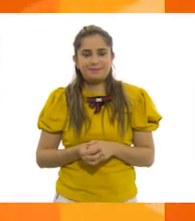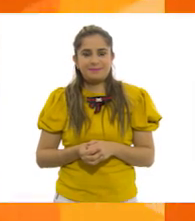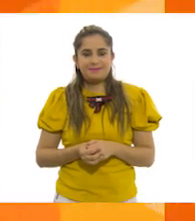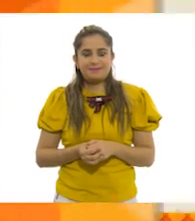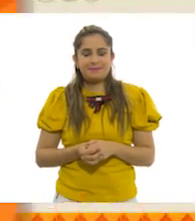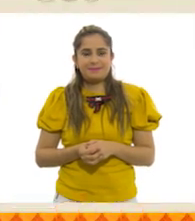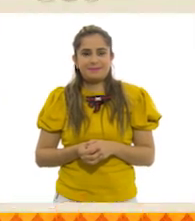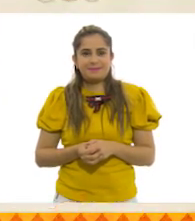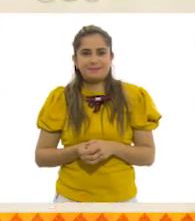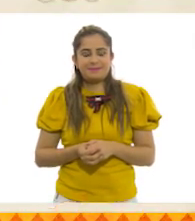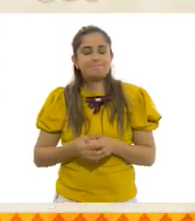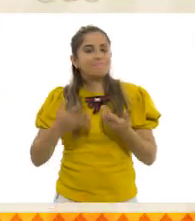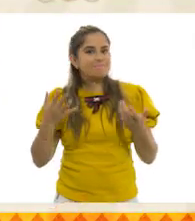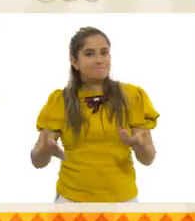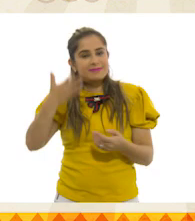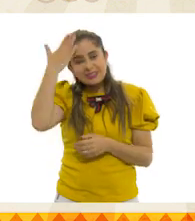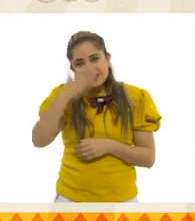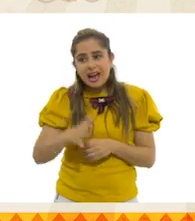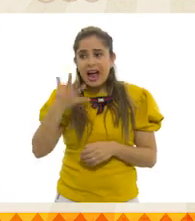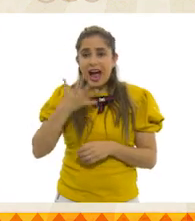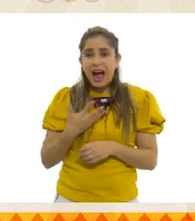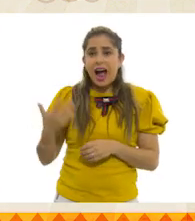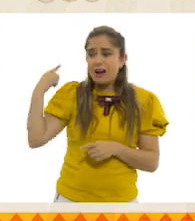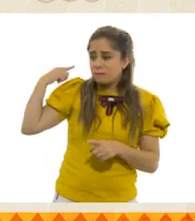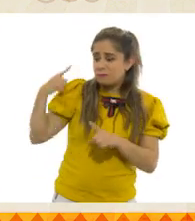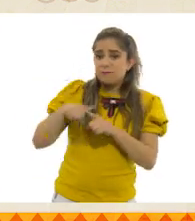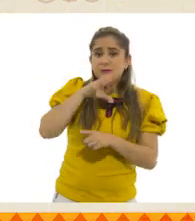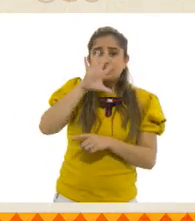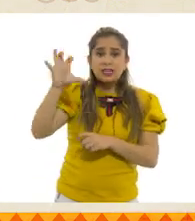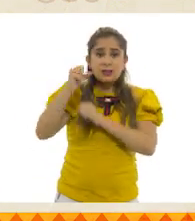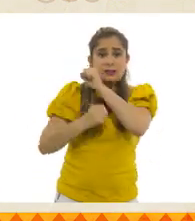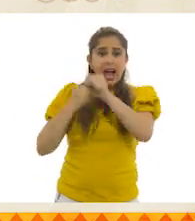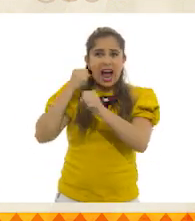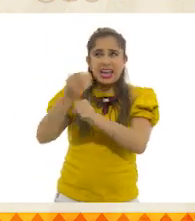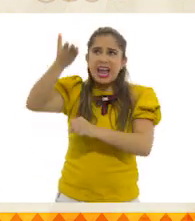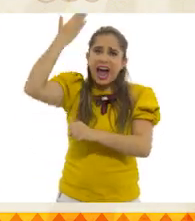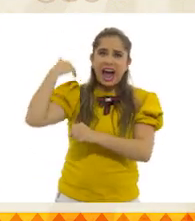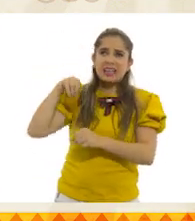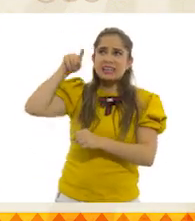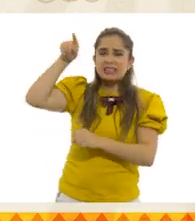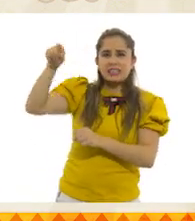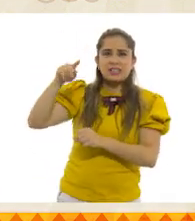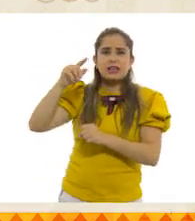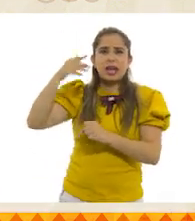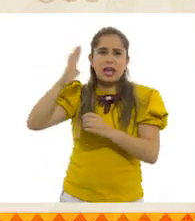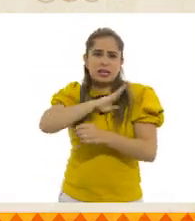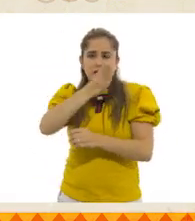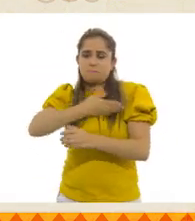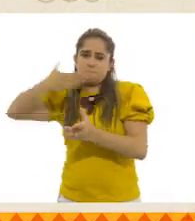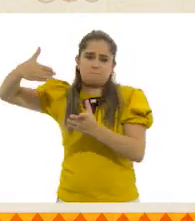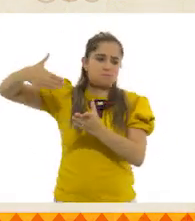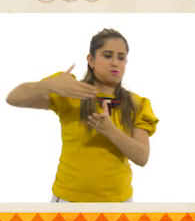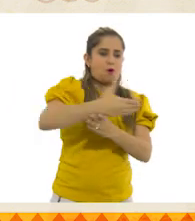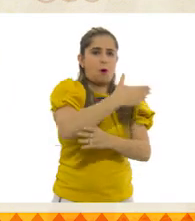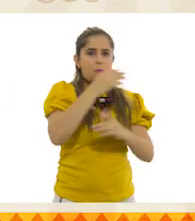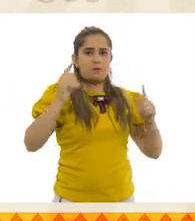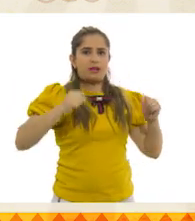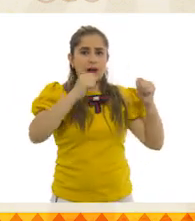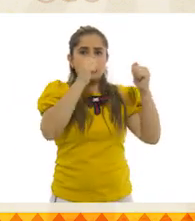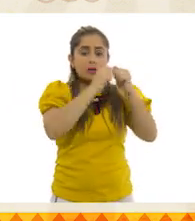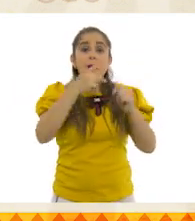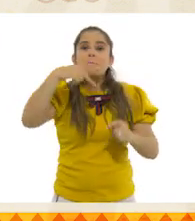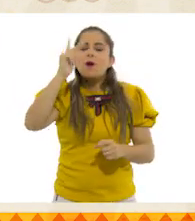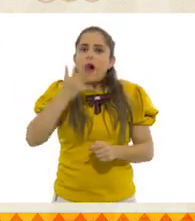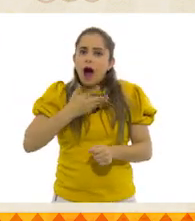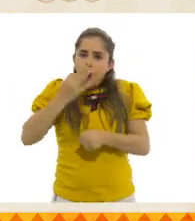A pesar de los 5 siglos que han pasado desde la conquista de Tenochtitlán, aún seguimos descubriendo nuevos detalles